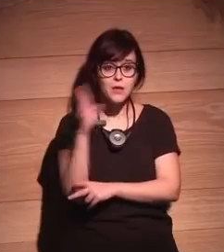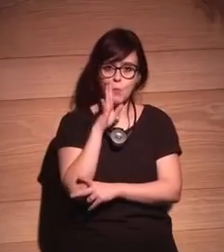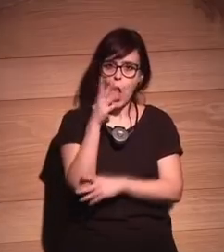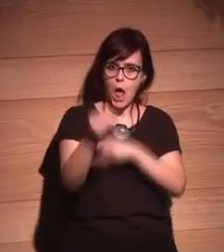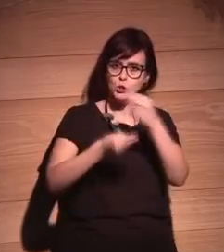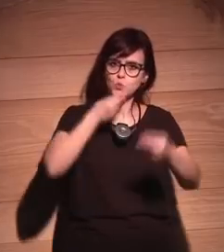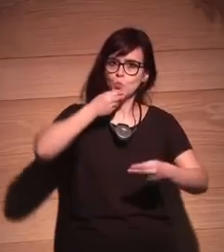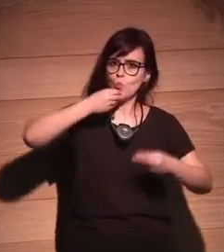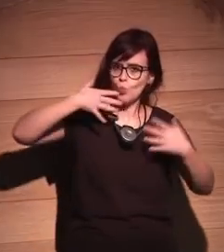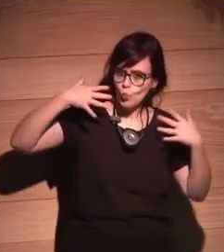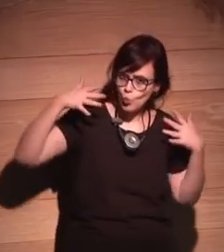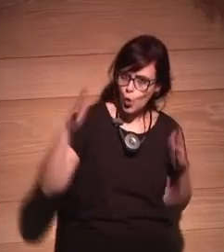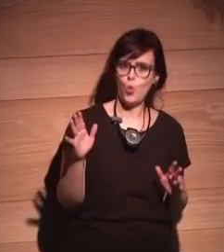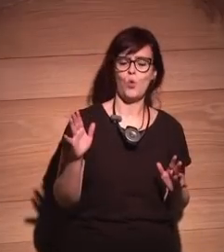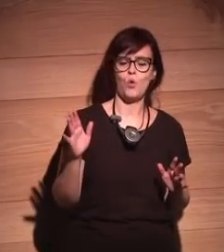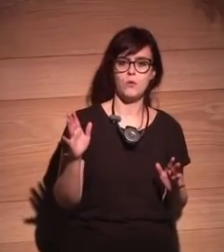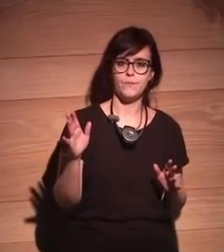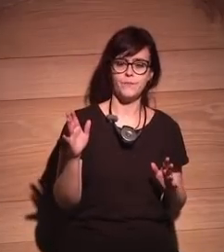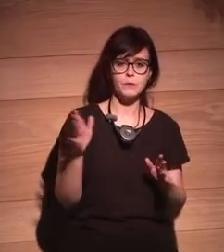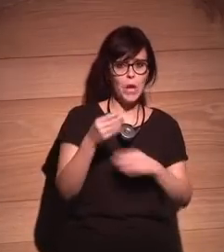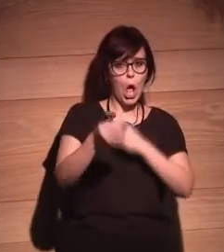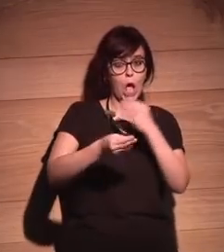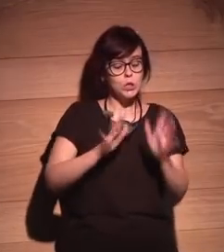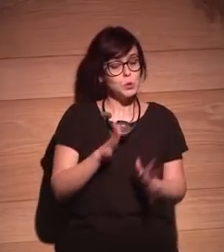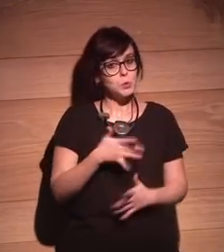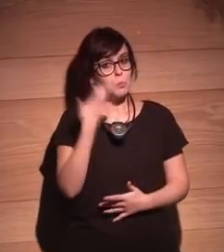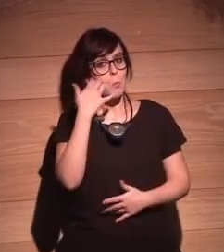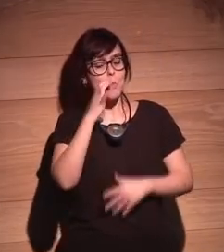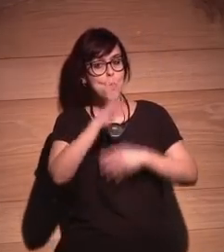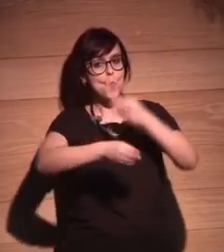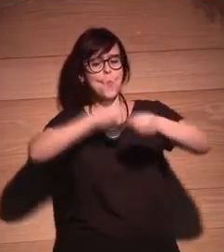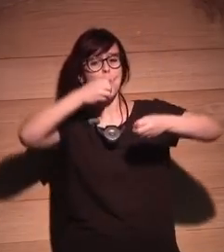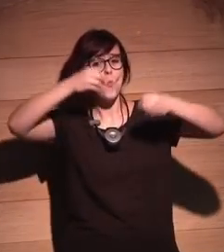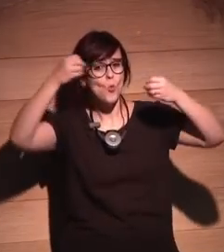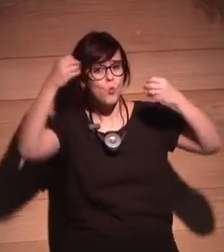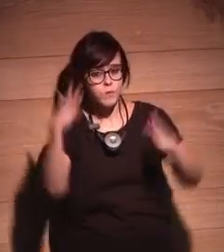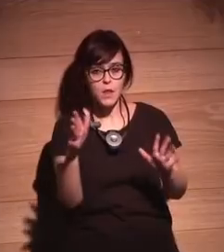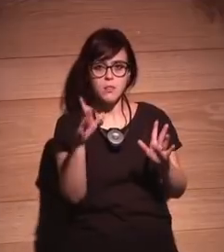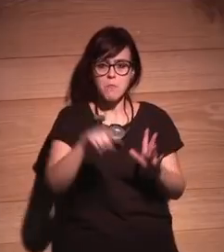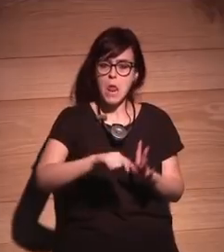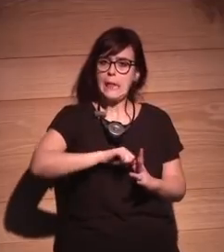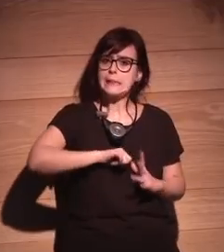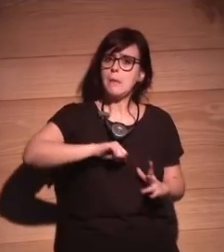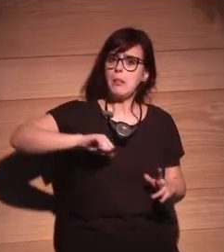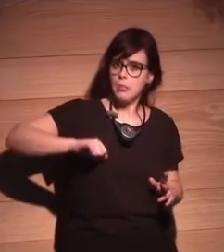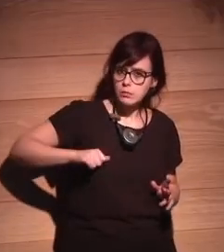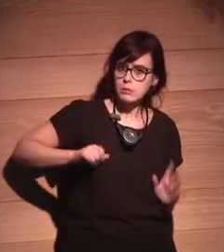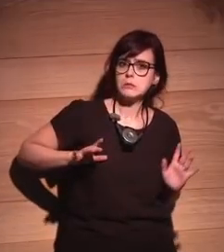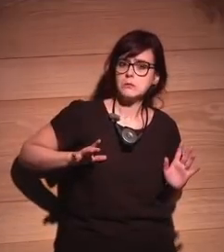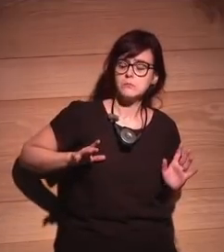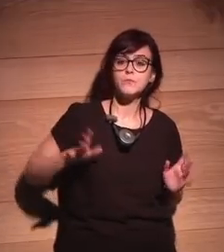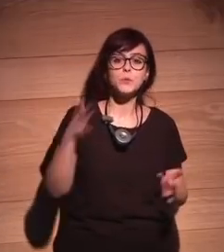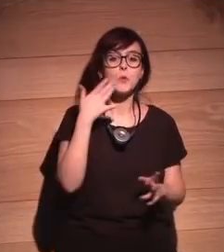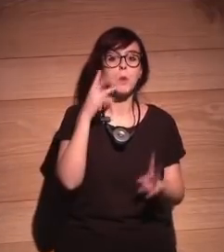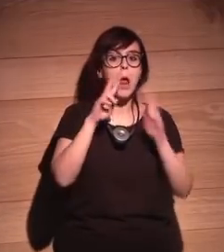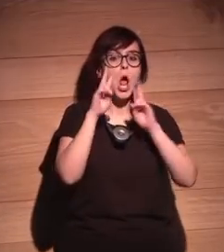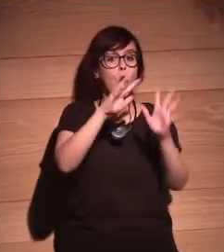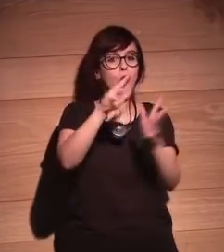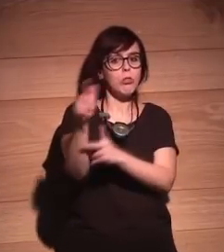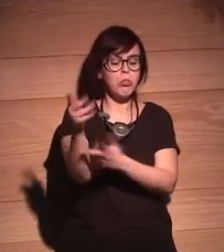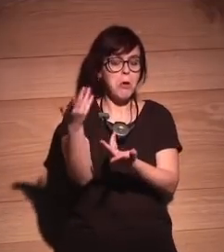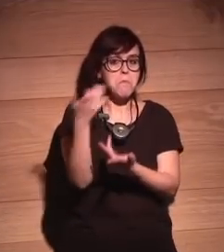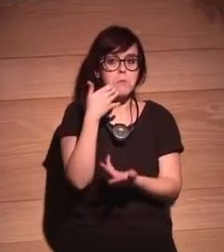bien hechos, algunas veces, sorprendentemente bien hechos, incluso algunas veces sorprendentemente independientes. O sea, cuando tú ves